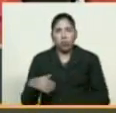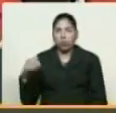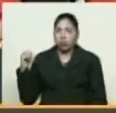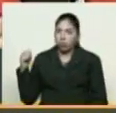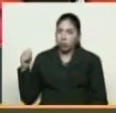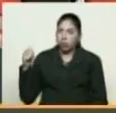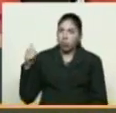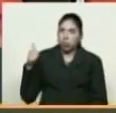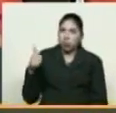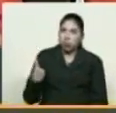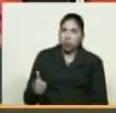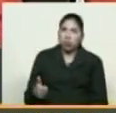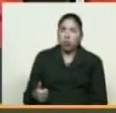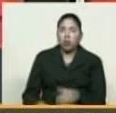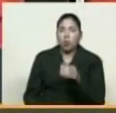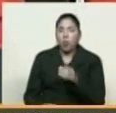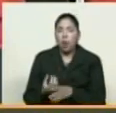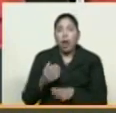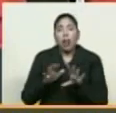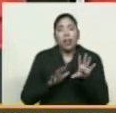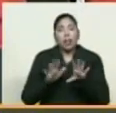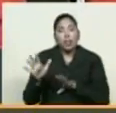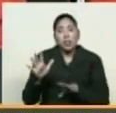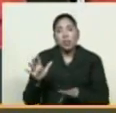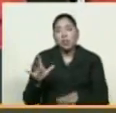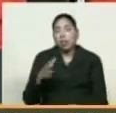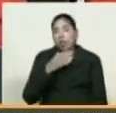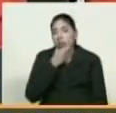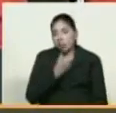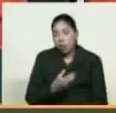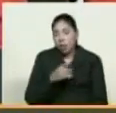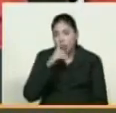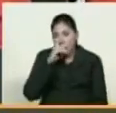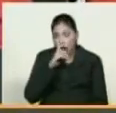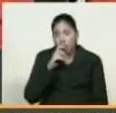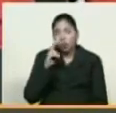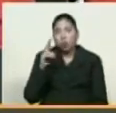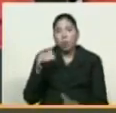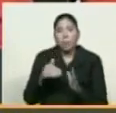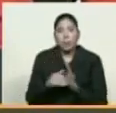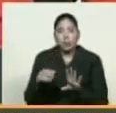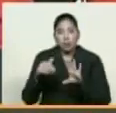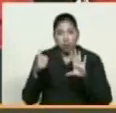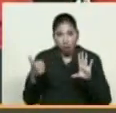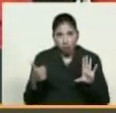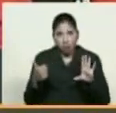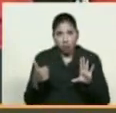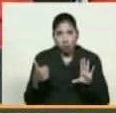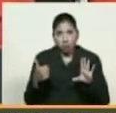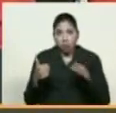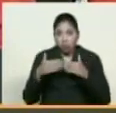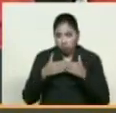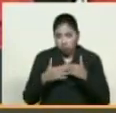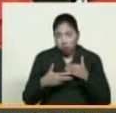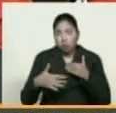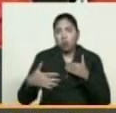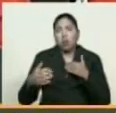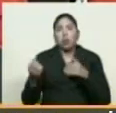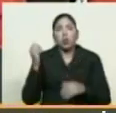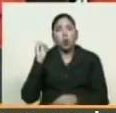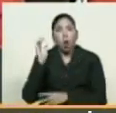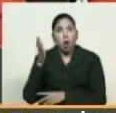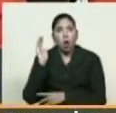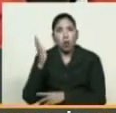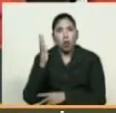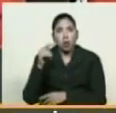fundación. Eso fue fundado el 15 de diciembre del año 2006 y a partir de allí ha habido congresos. Estamos convocando al